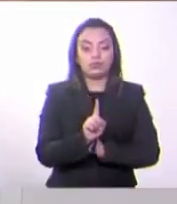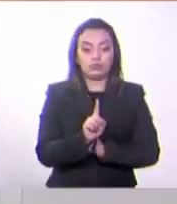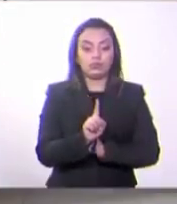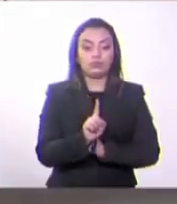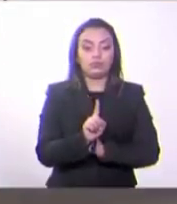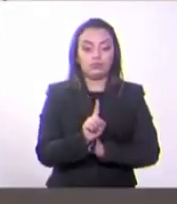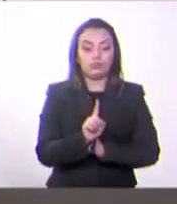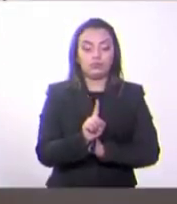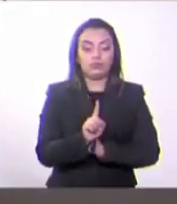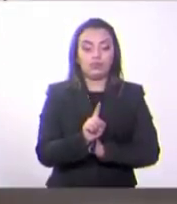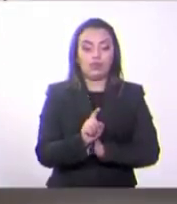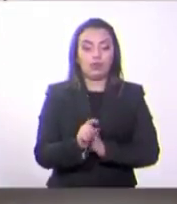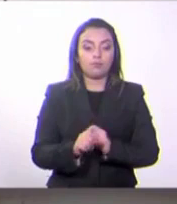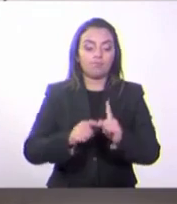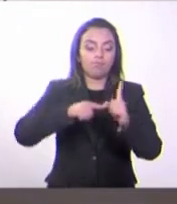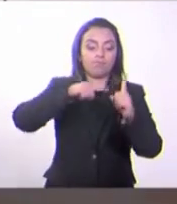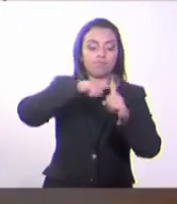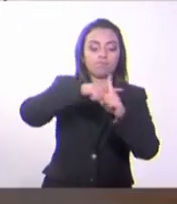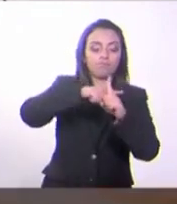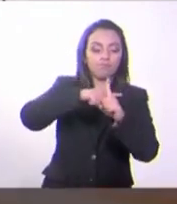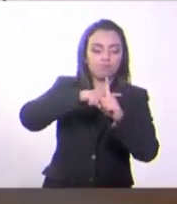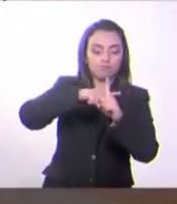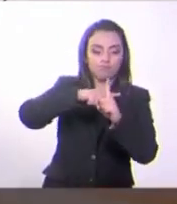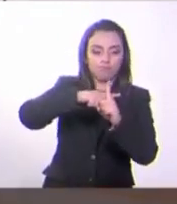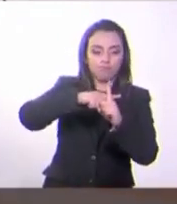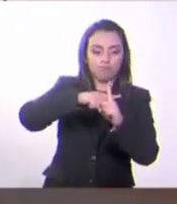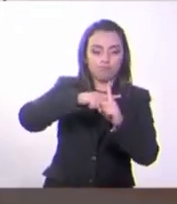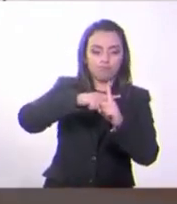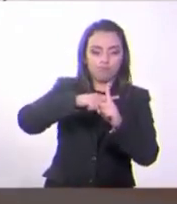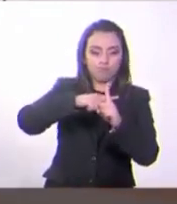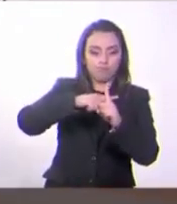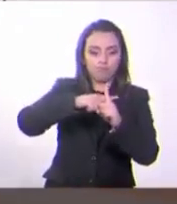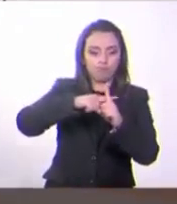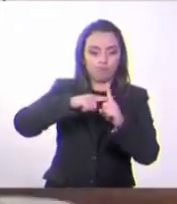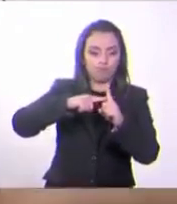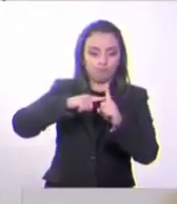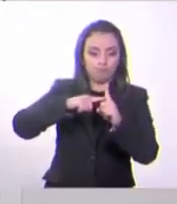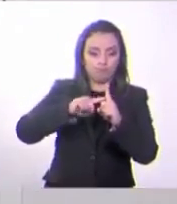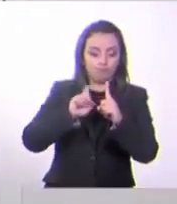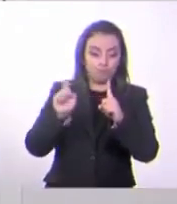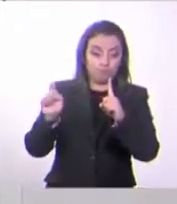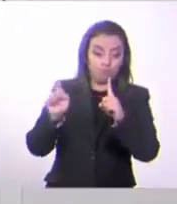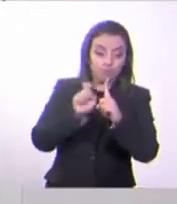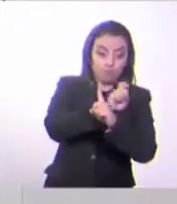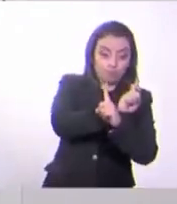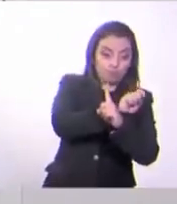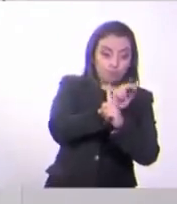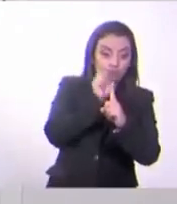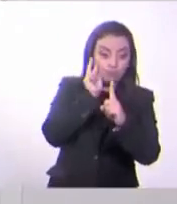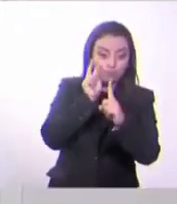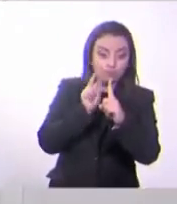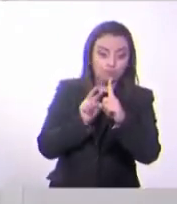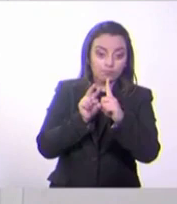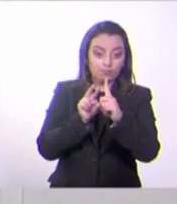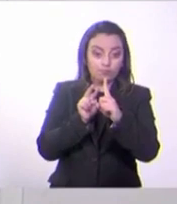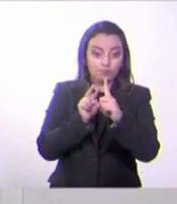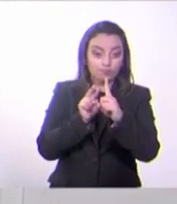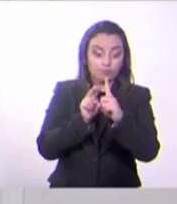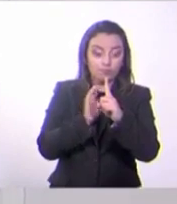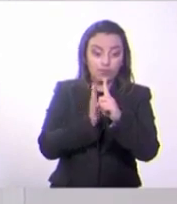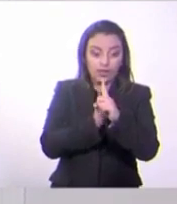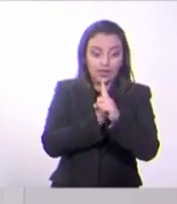valor de A, quiero ver cuál es, en menos 2. En menos 2. Si yo evalúo si A es igual a menos